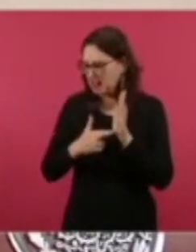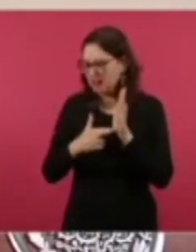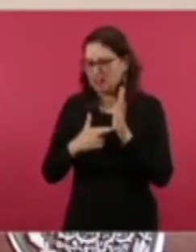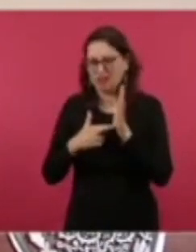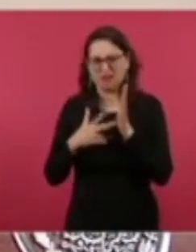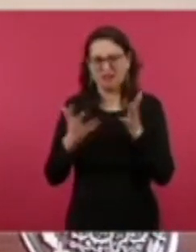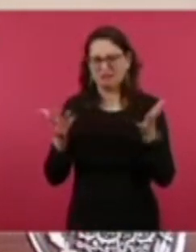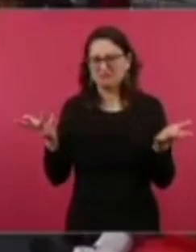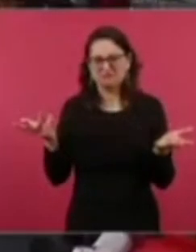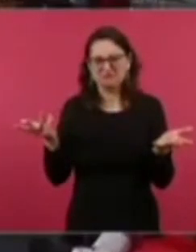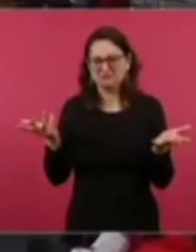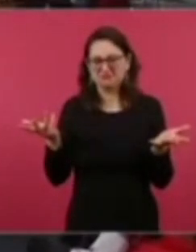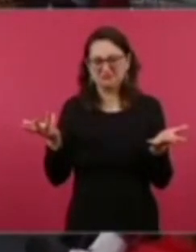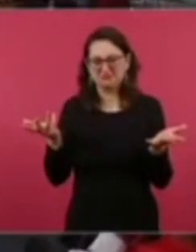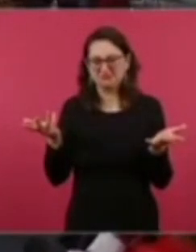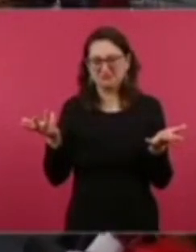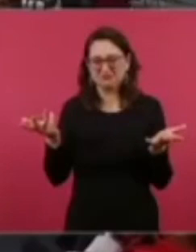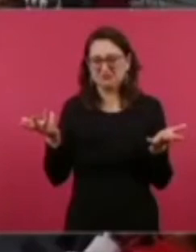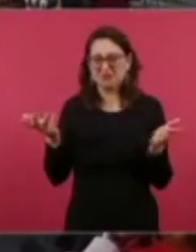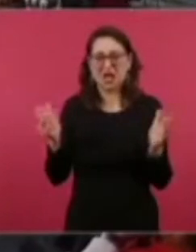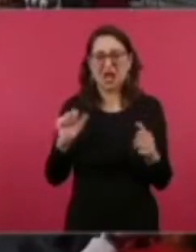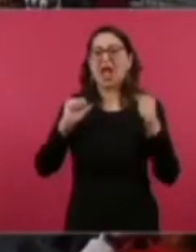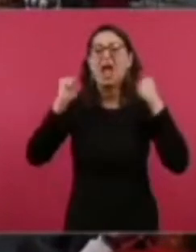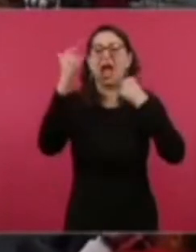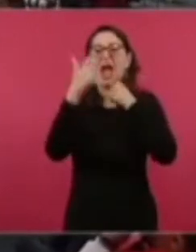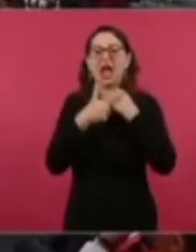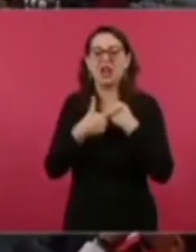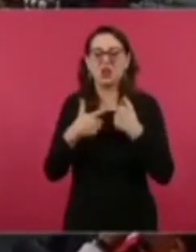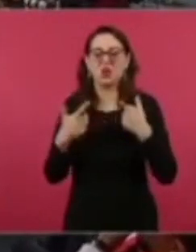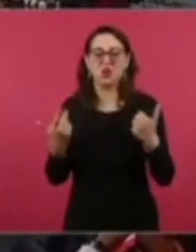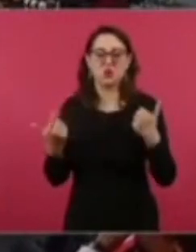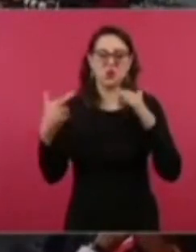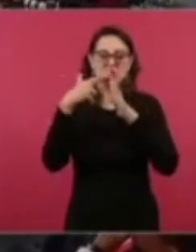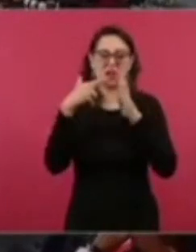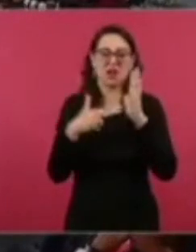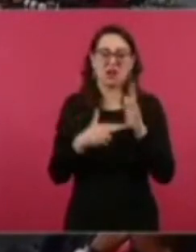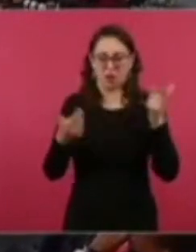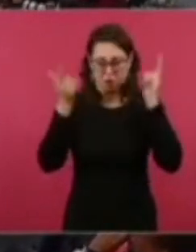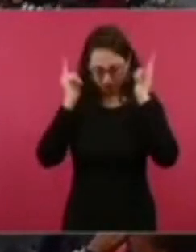los lineamientos generales. Ojalá y lo hagan.